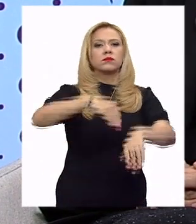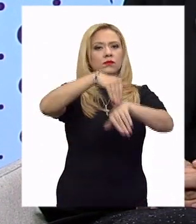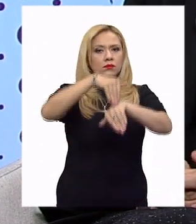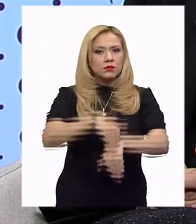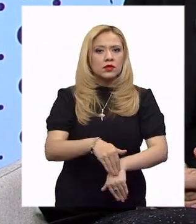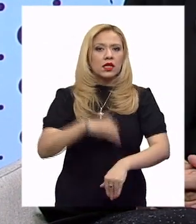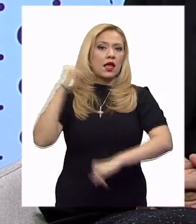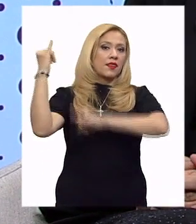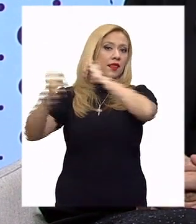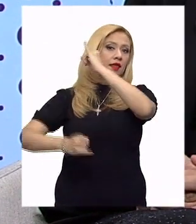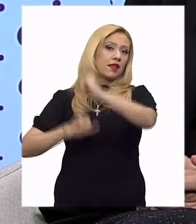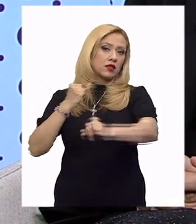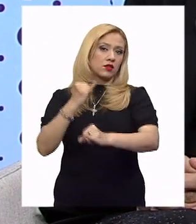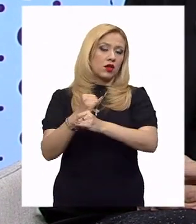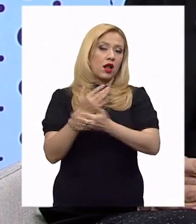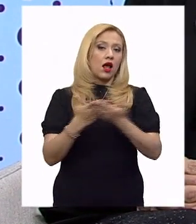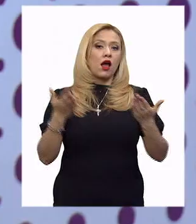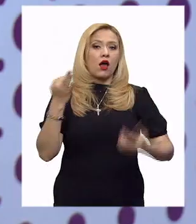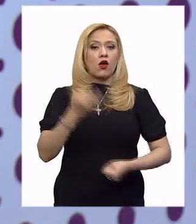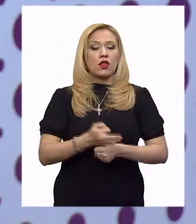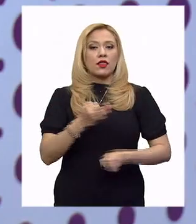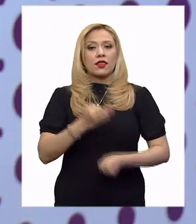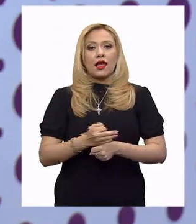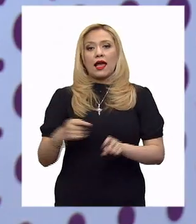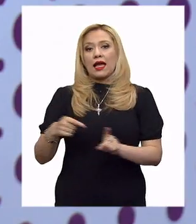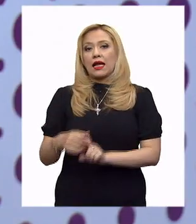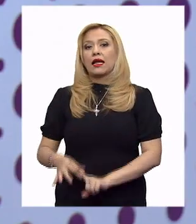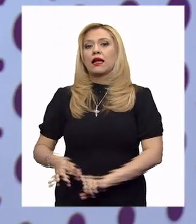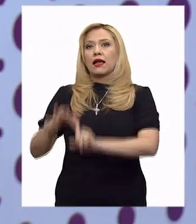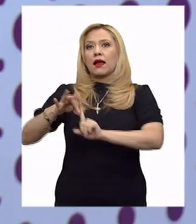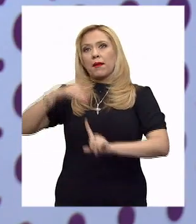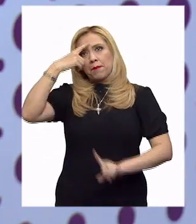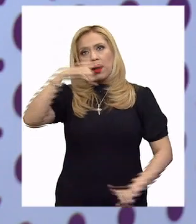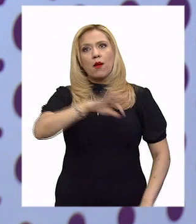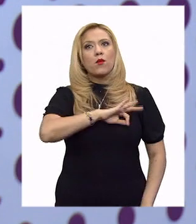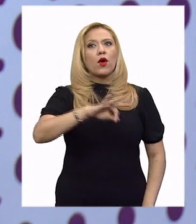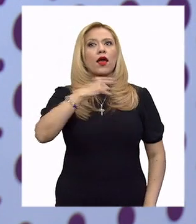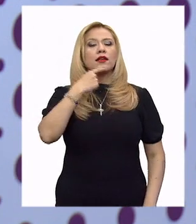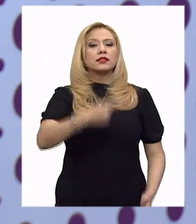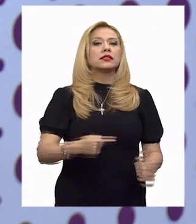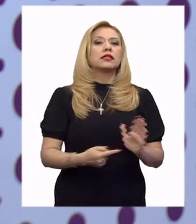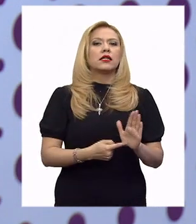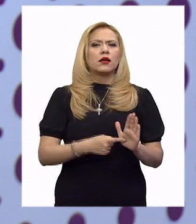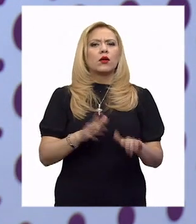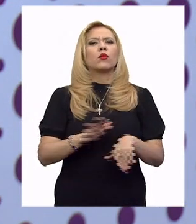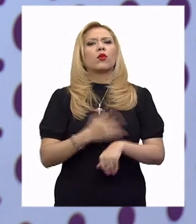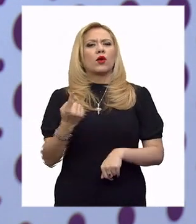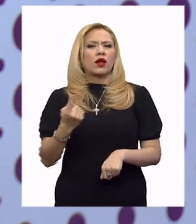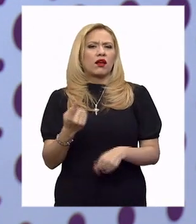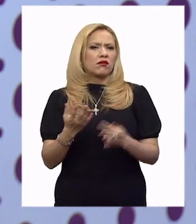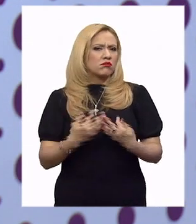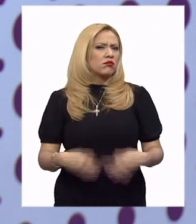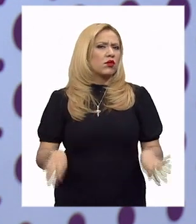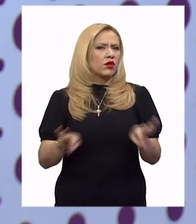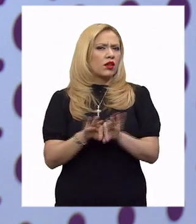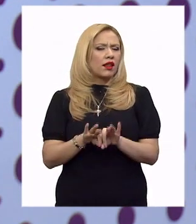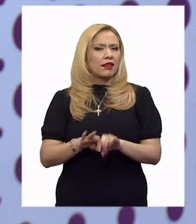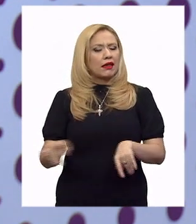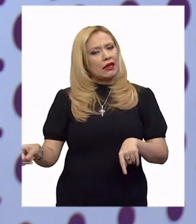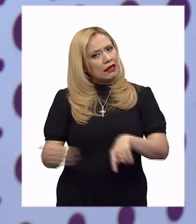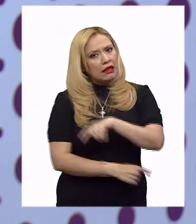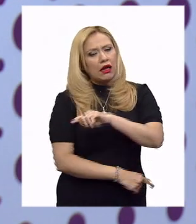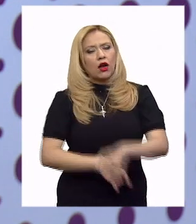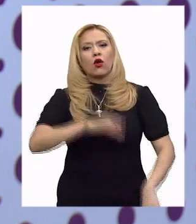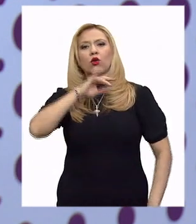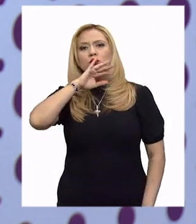en este momento nos ha dado pauta suficiente para poder determinar por qué es importante el combate a